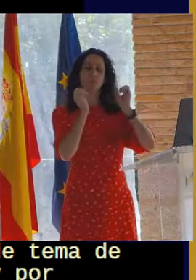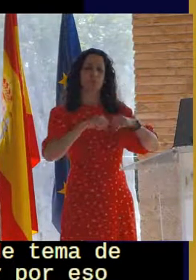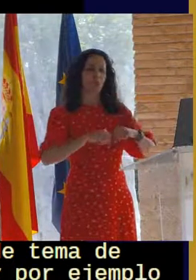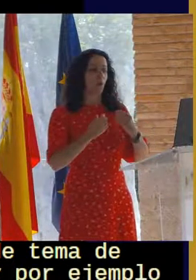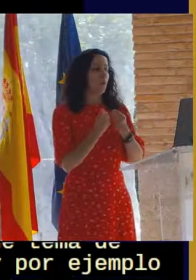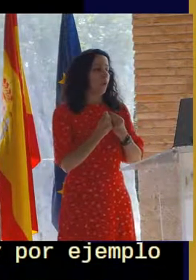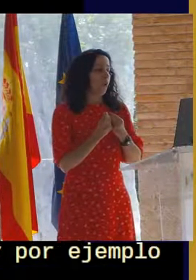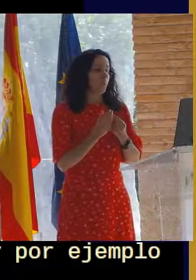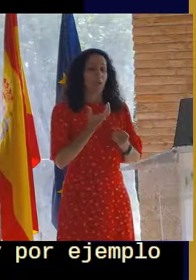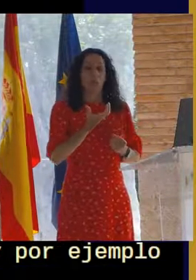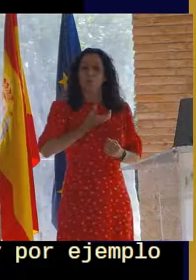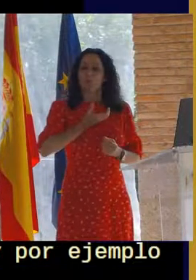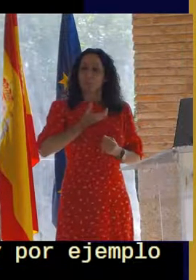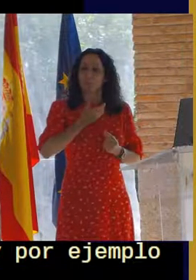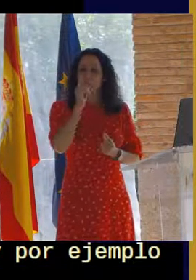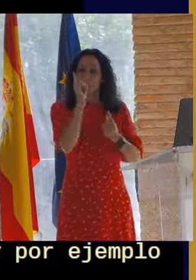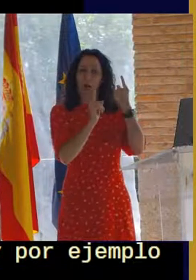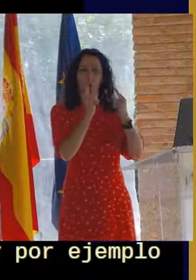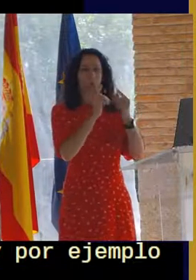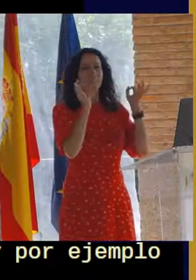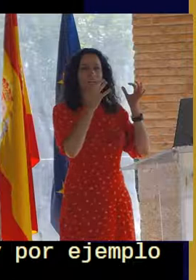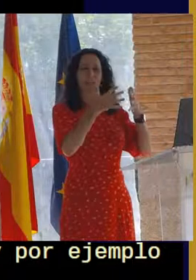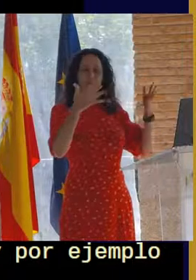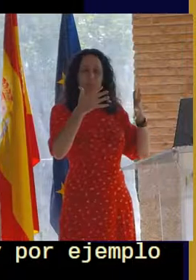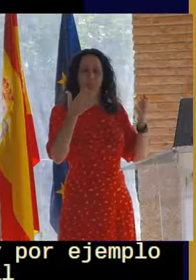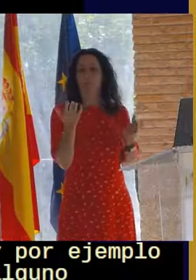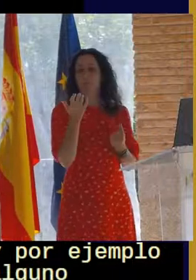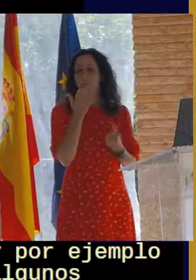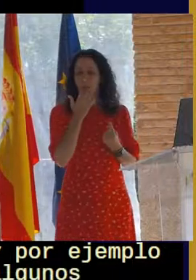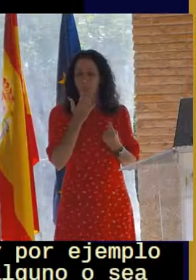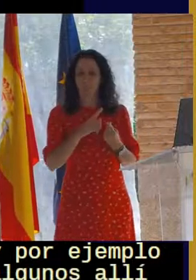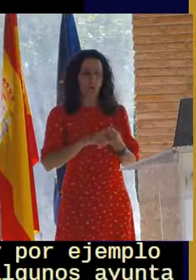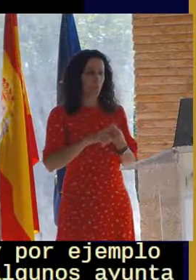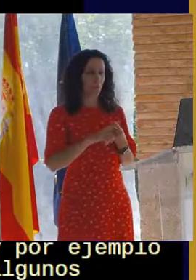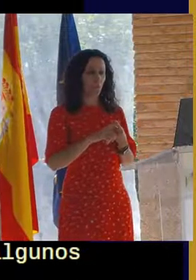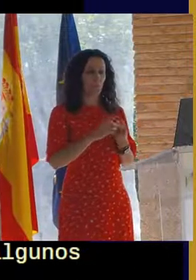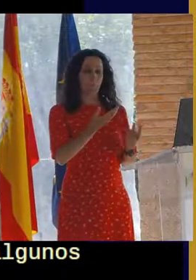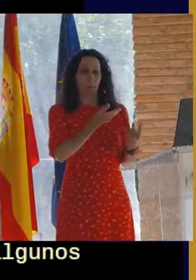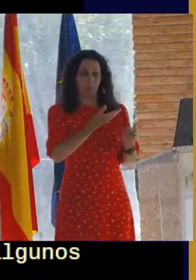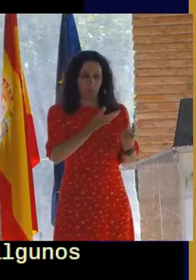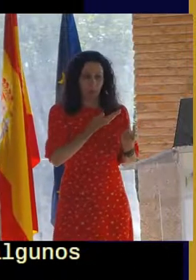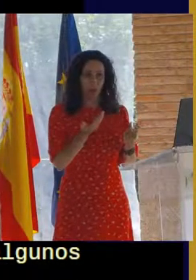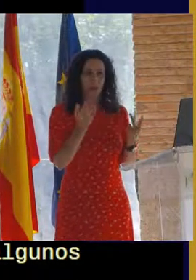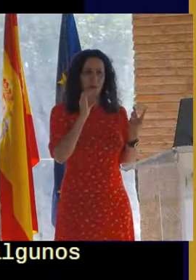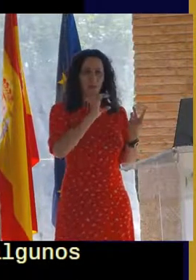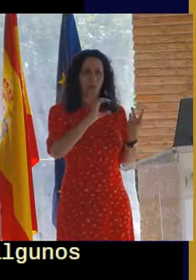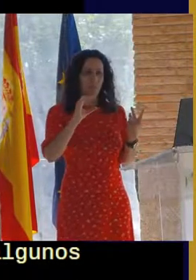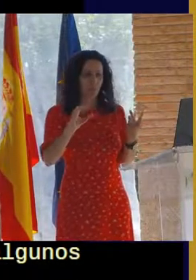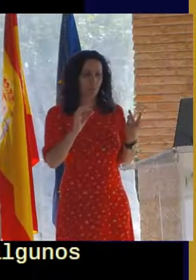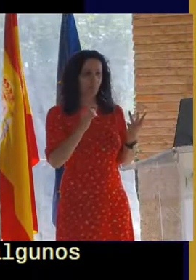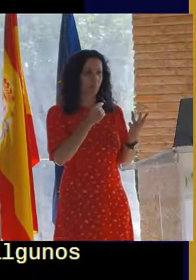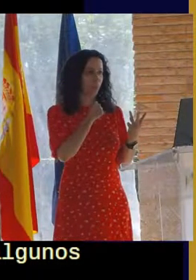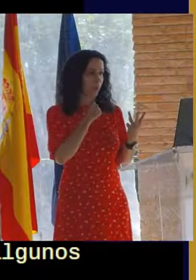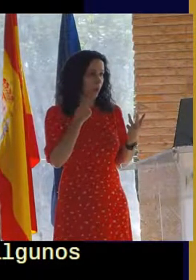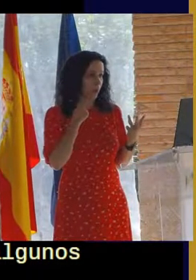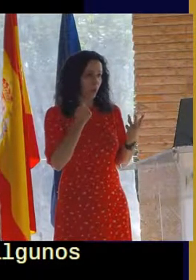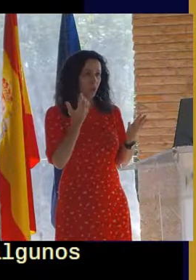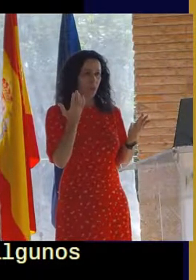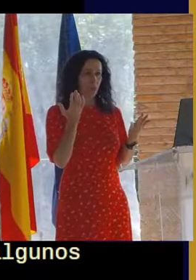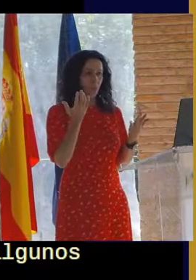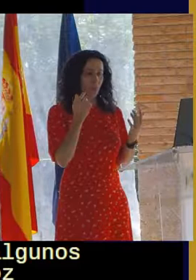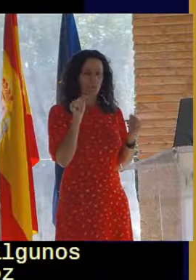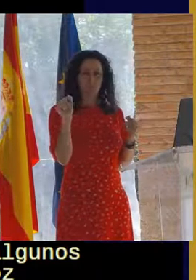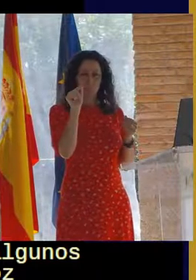ejemplo Nosotros también tenemos un acuerdo con los con algunos ayuntamientos eh Por ejemplo en Placencia Cáceres